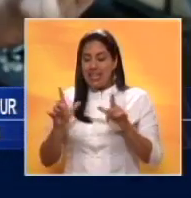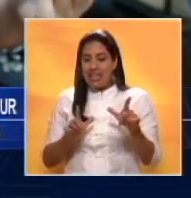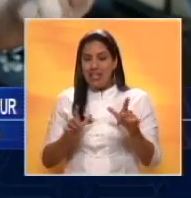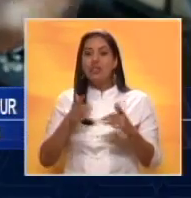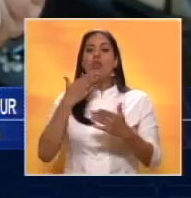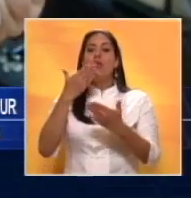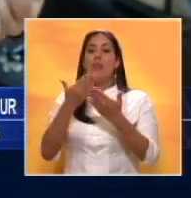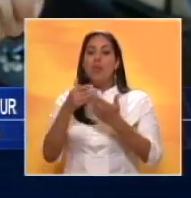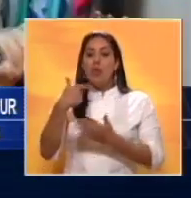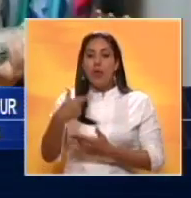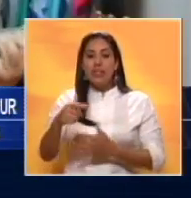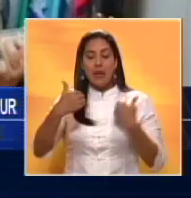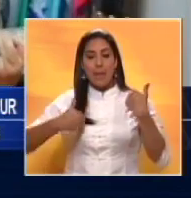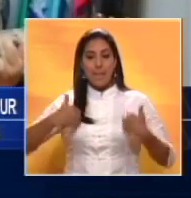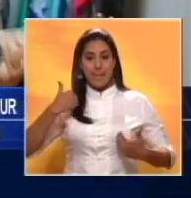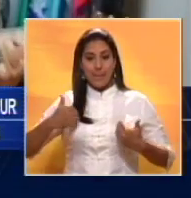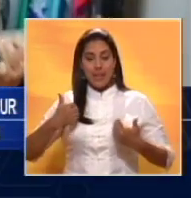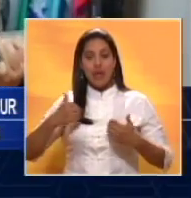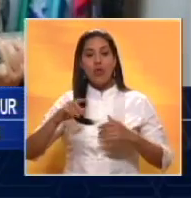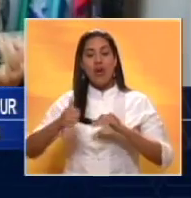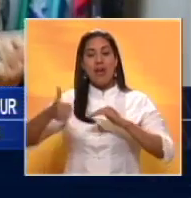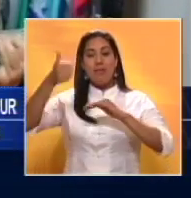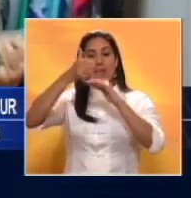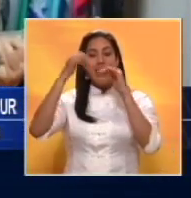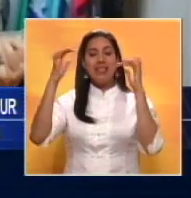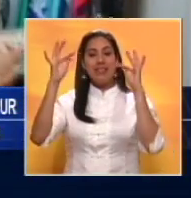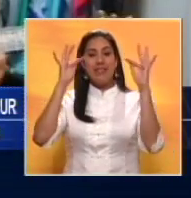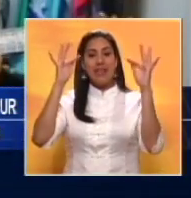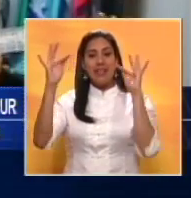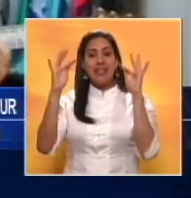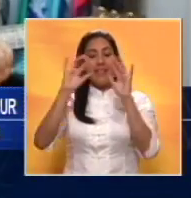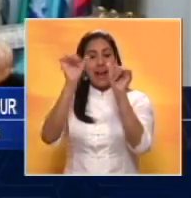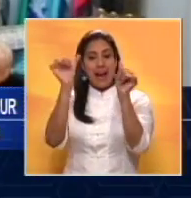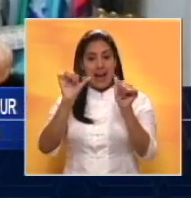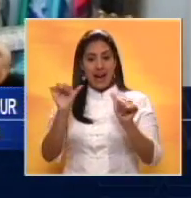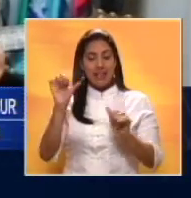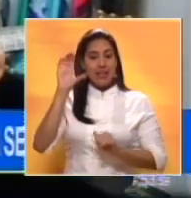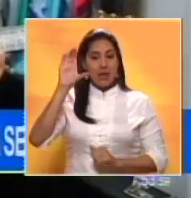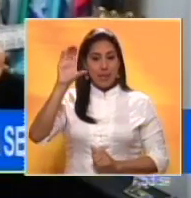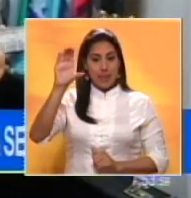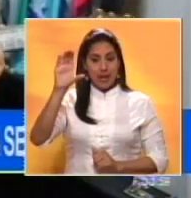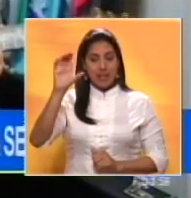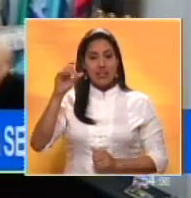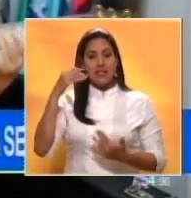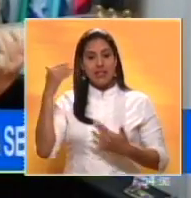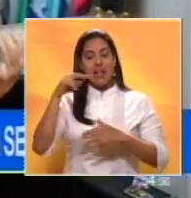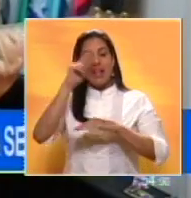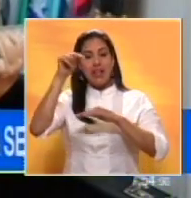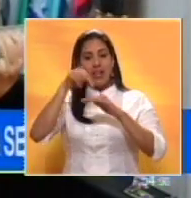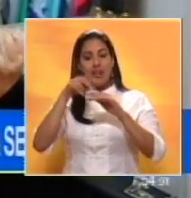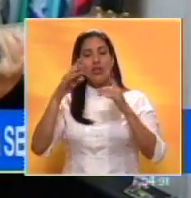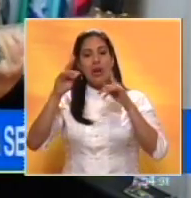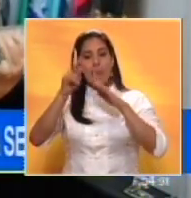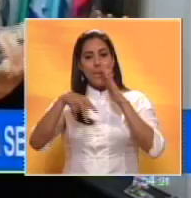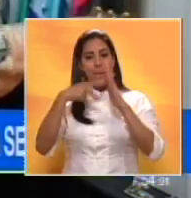para presentarse este miércoles en el mayor festival artístico del país, el National Day